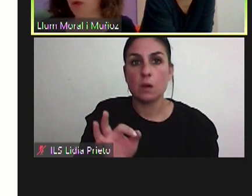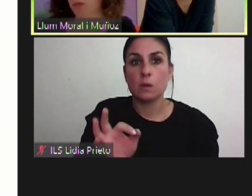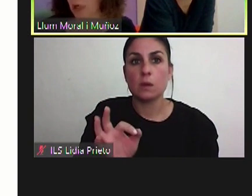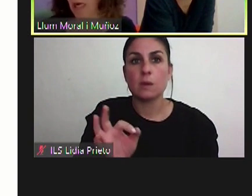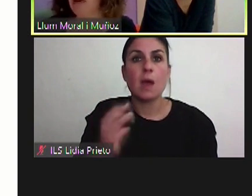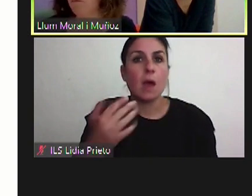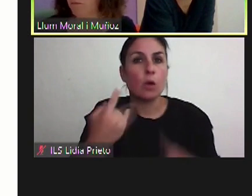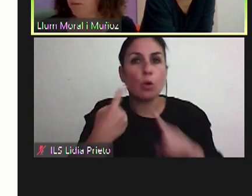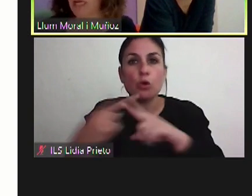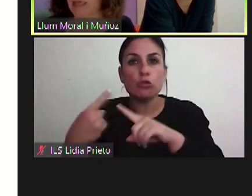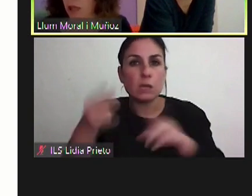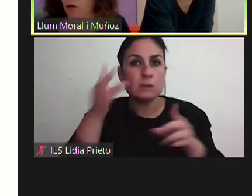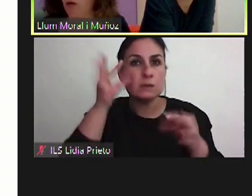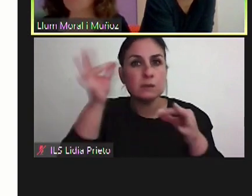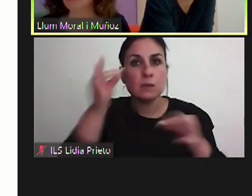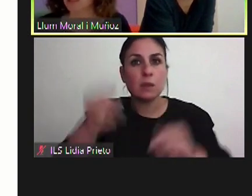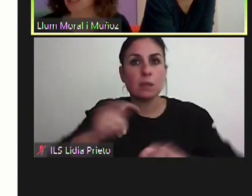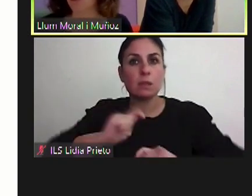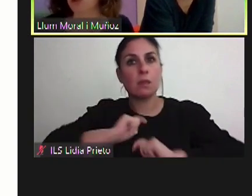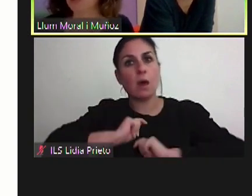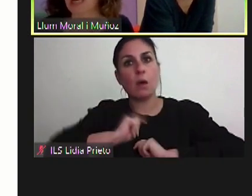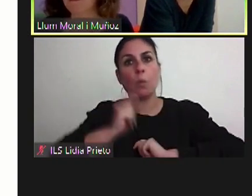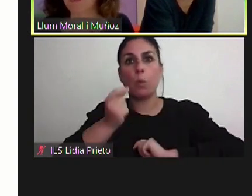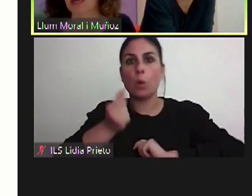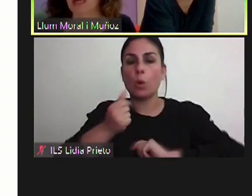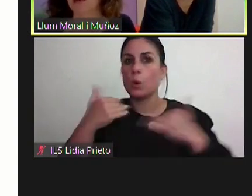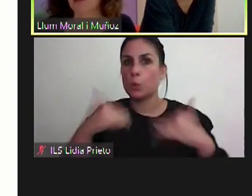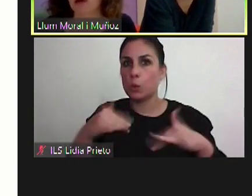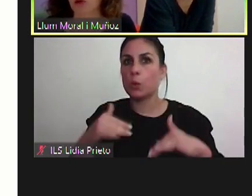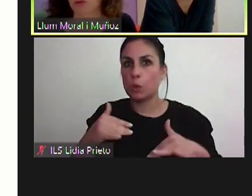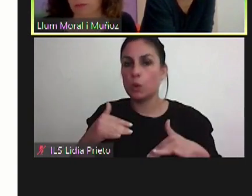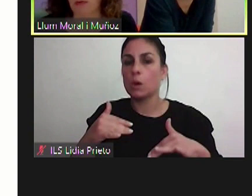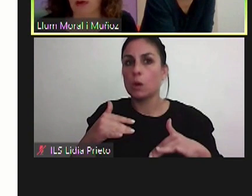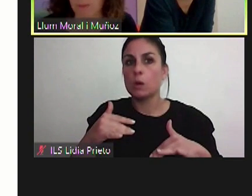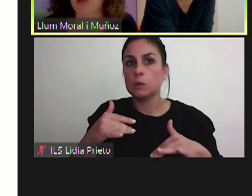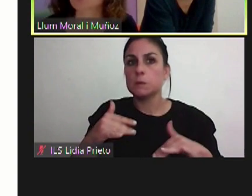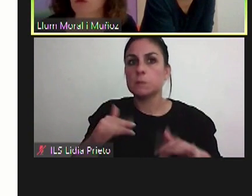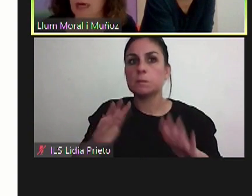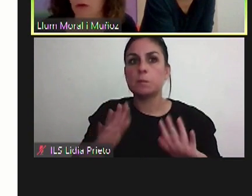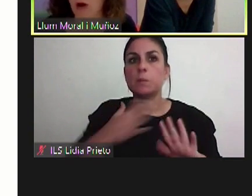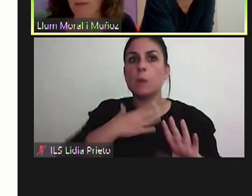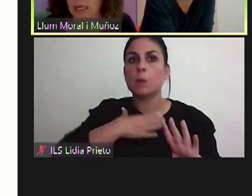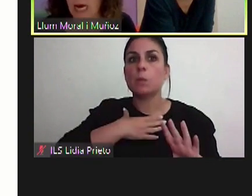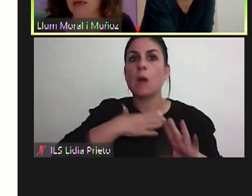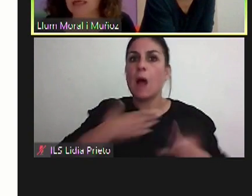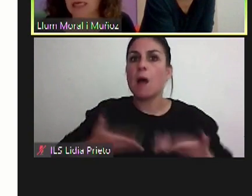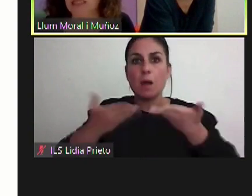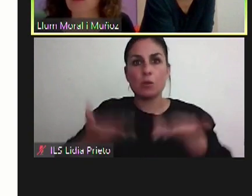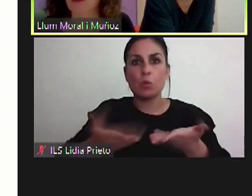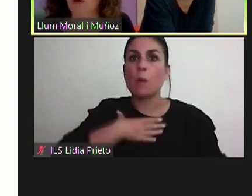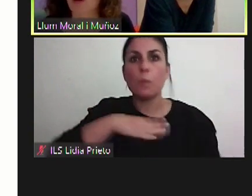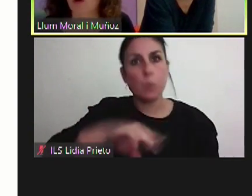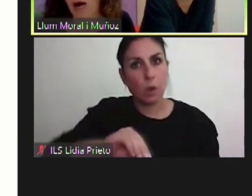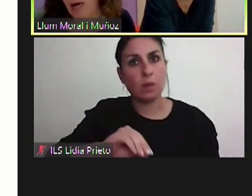pueden poner en atención, ¿no? Y podemos ser, pues podemos ayudar, ¿no?, a paliar